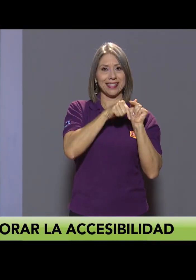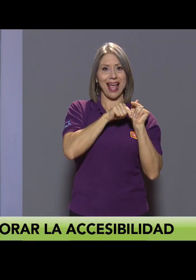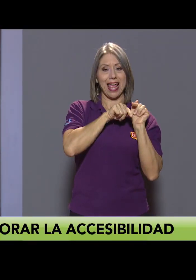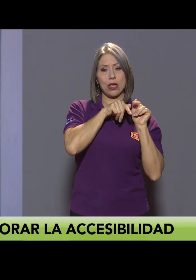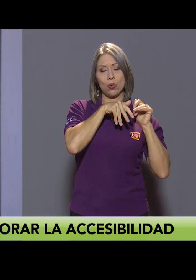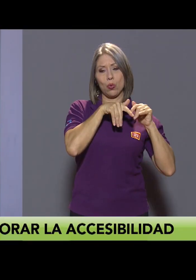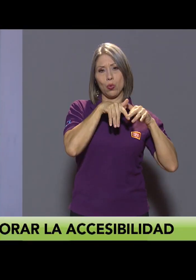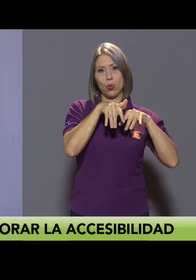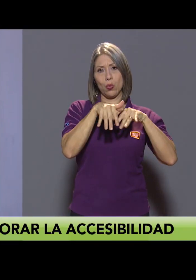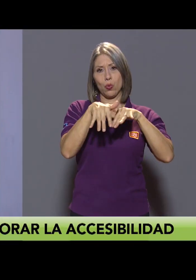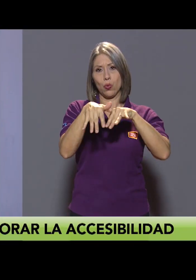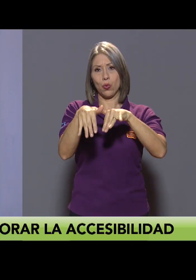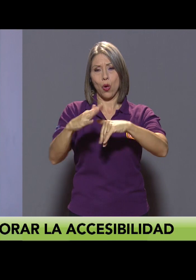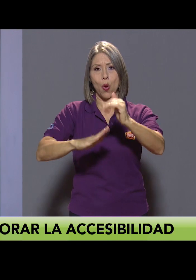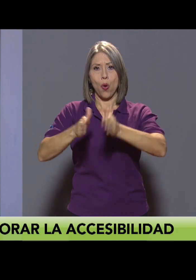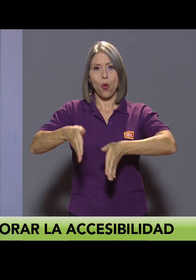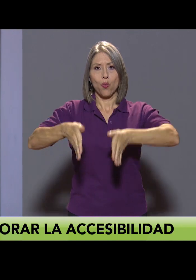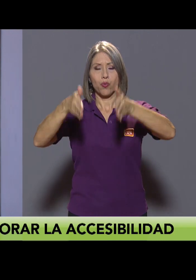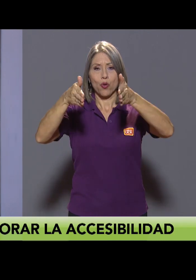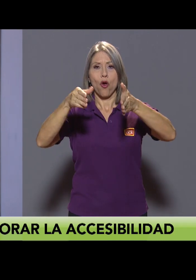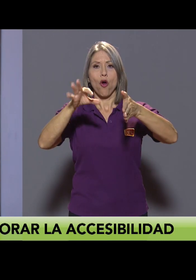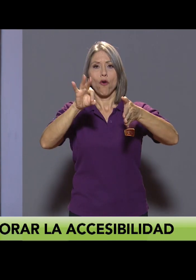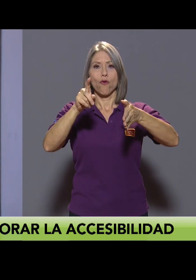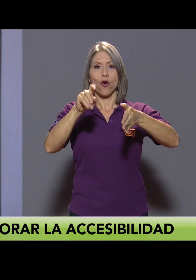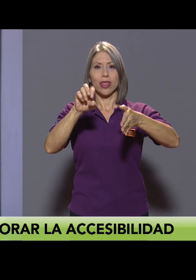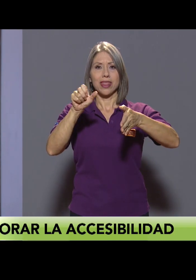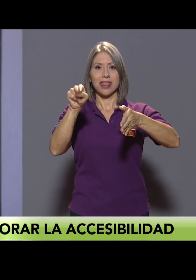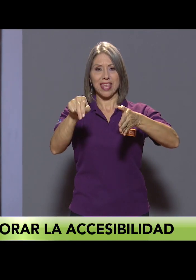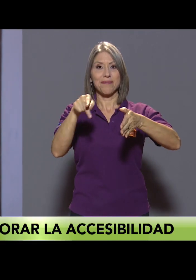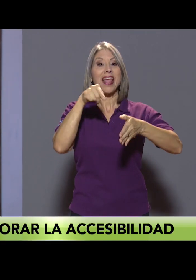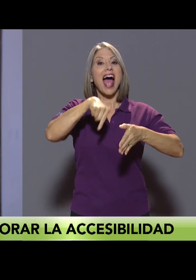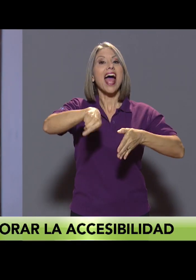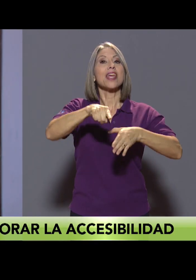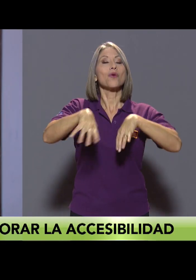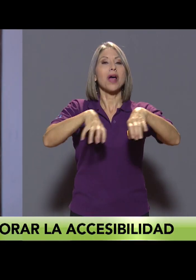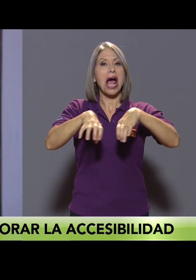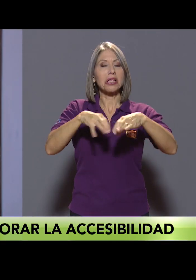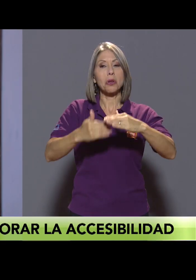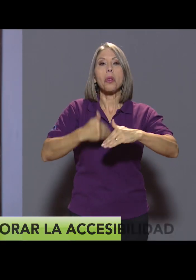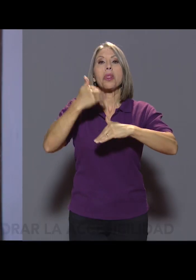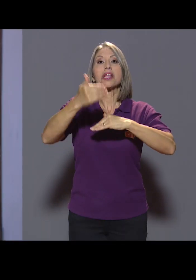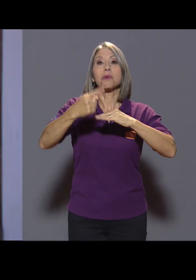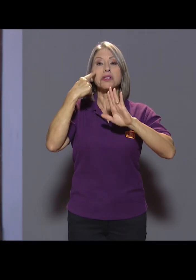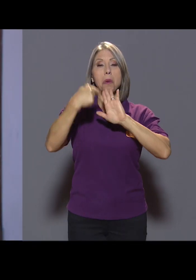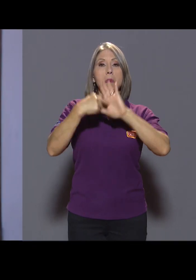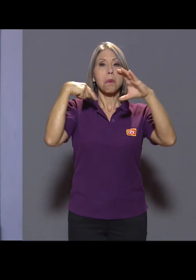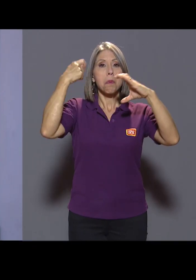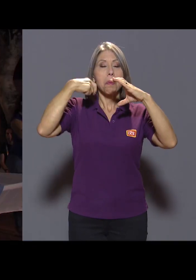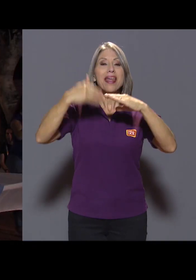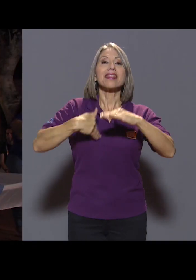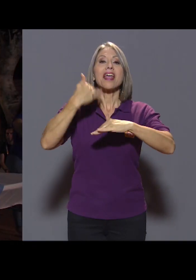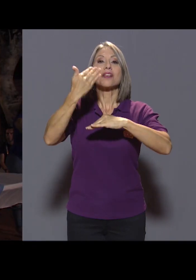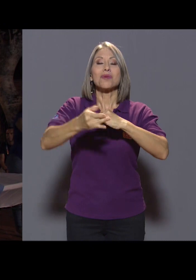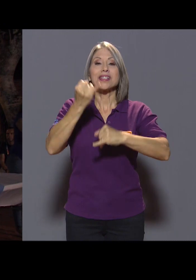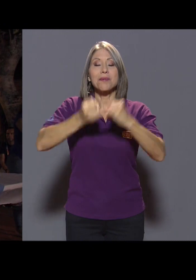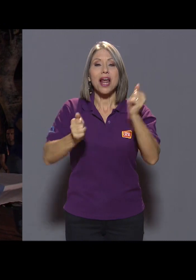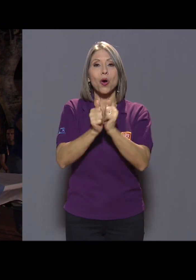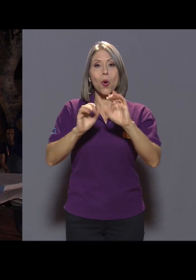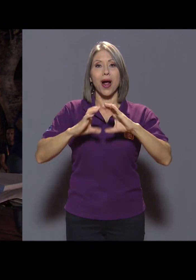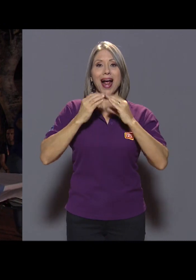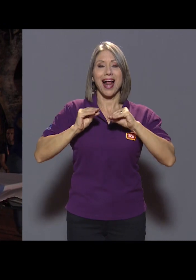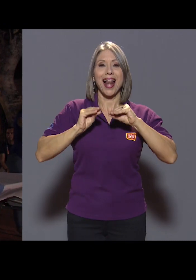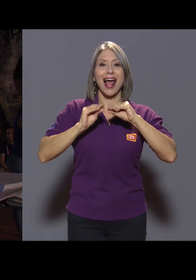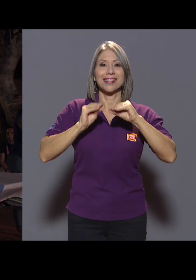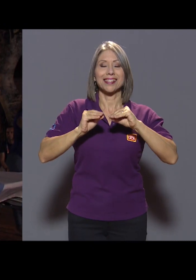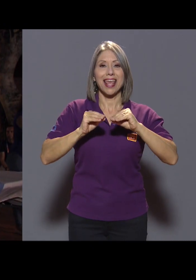Fortín, ahí se van a dar un acto protocolario pequeñito, se va a hacer un videomapping y después cerramos con una clase de Zumba Azul.